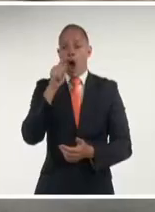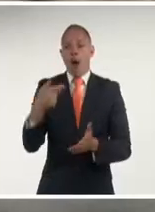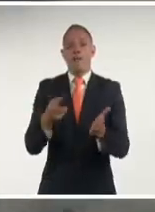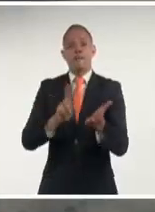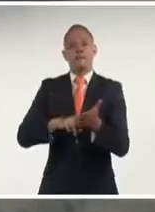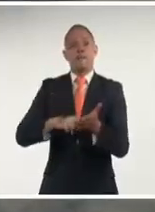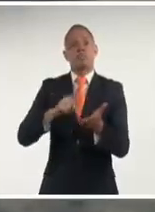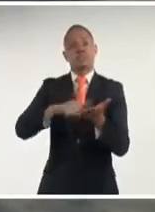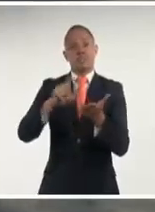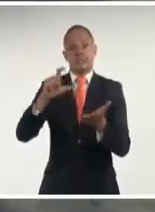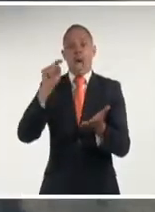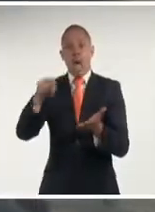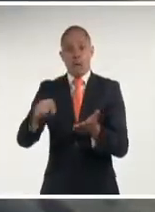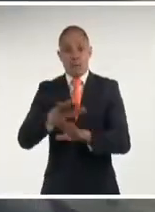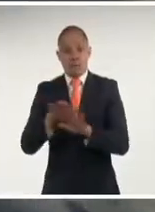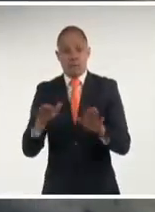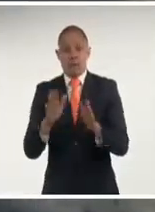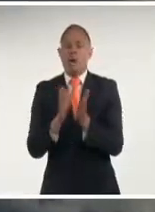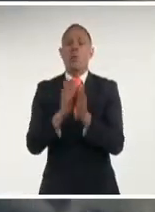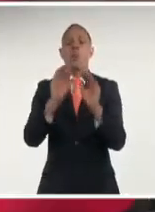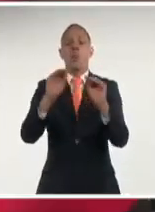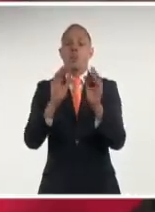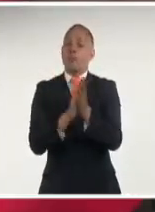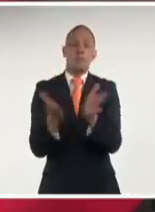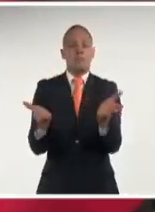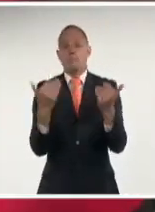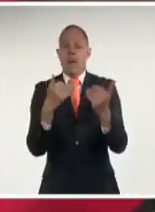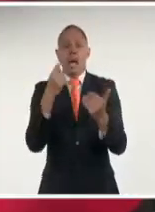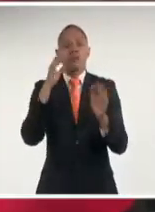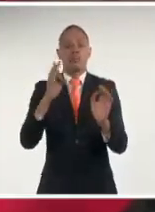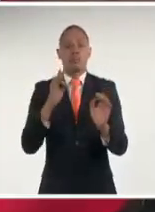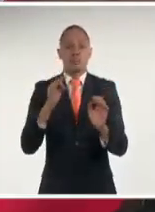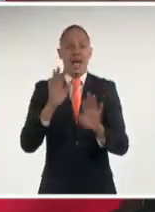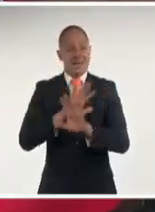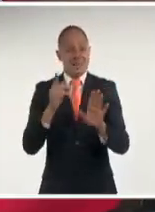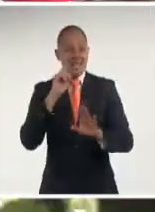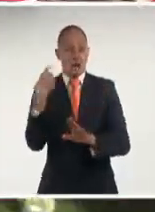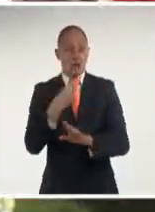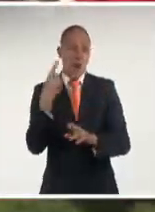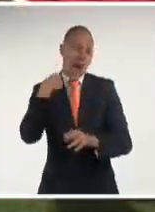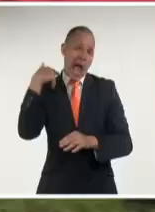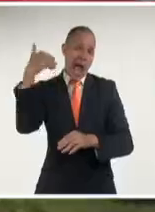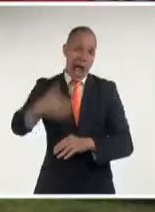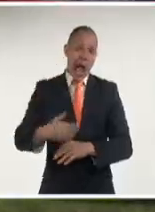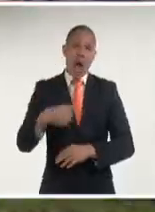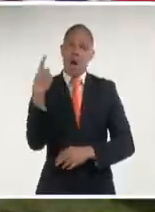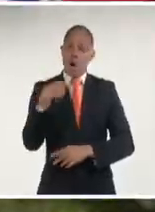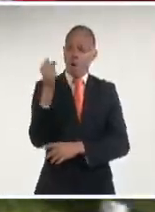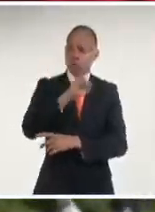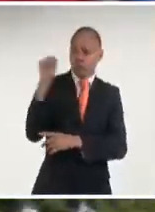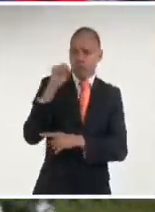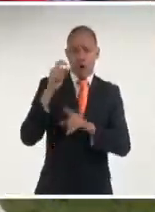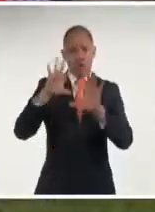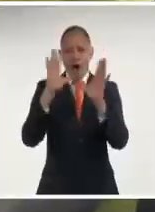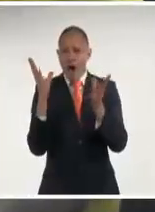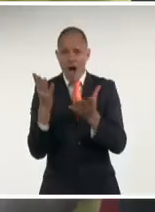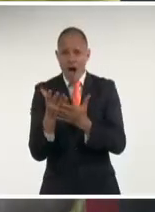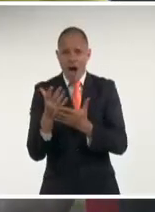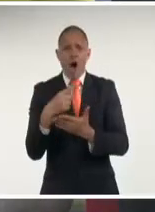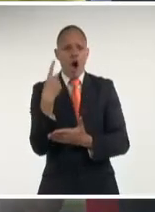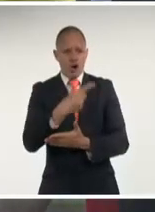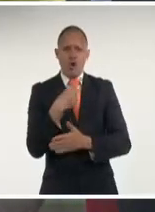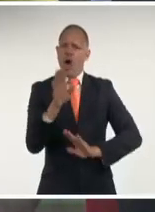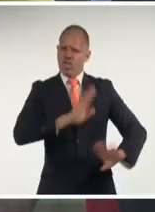en la provincia, convocó a los guantanameros a conservar las conquistas alcanzadas y a que prevalezca el respeto y el amor en el pueblo.